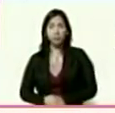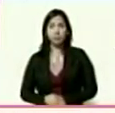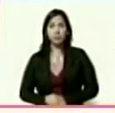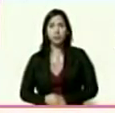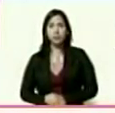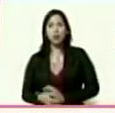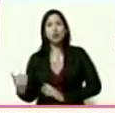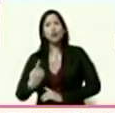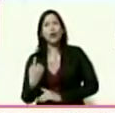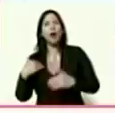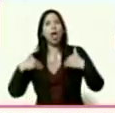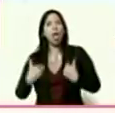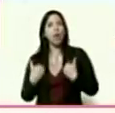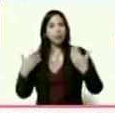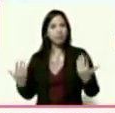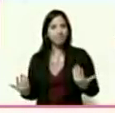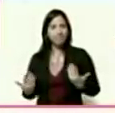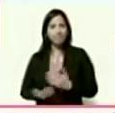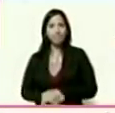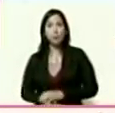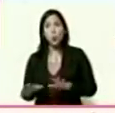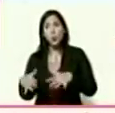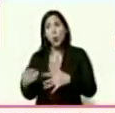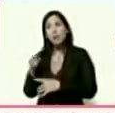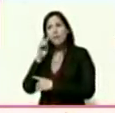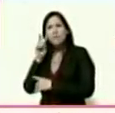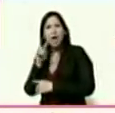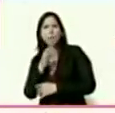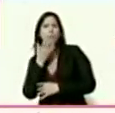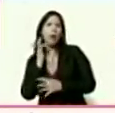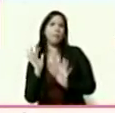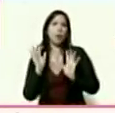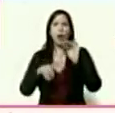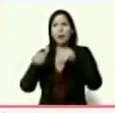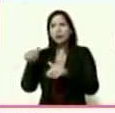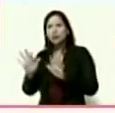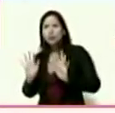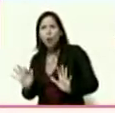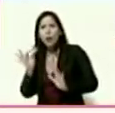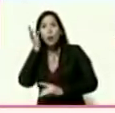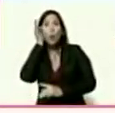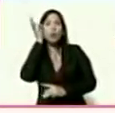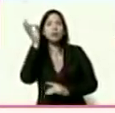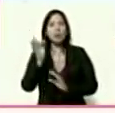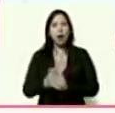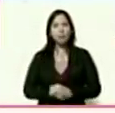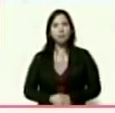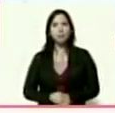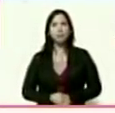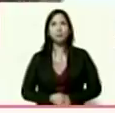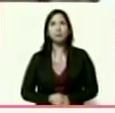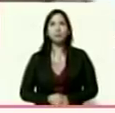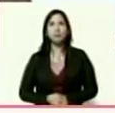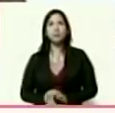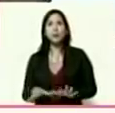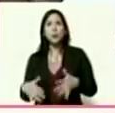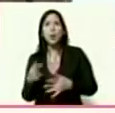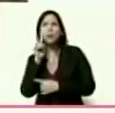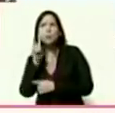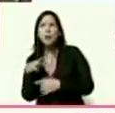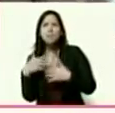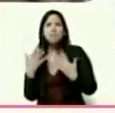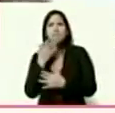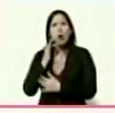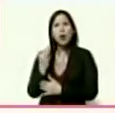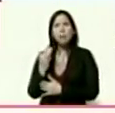Pueblos se cansan. Y cuando ellos ven, eran elecciones de concejales, ¿verdad? Sí, cuando ellos ven lo que les